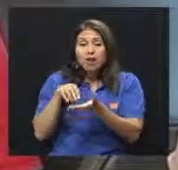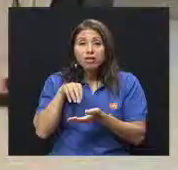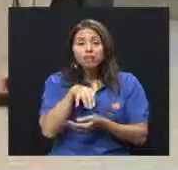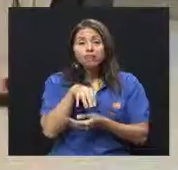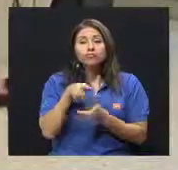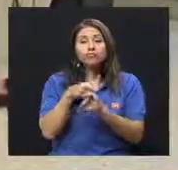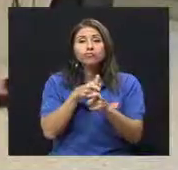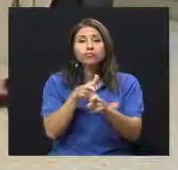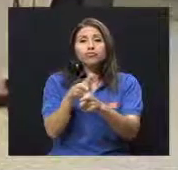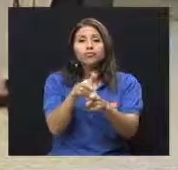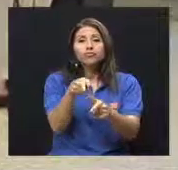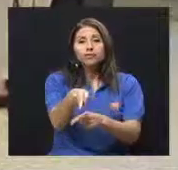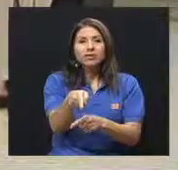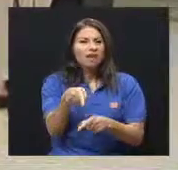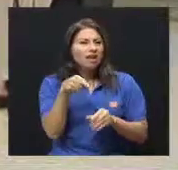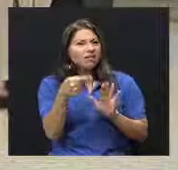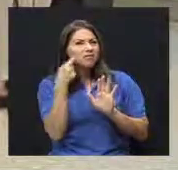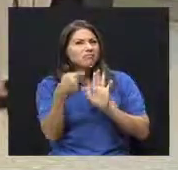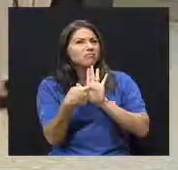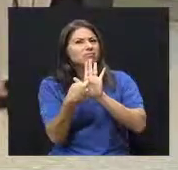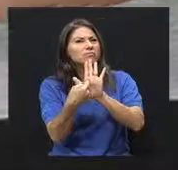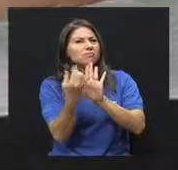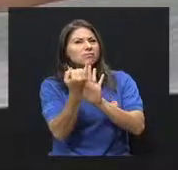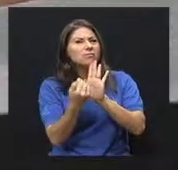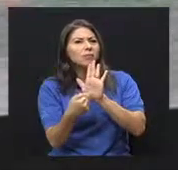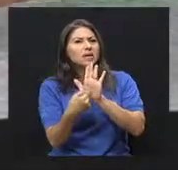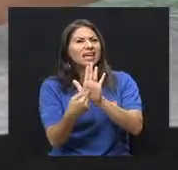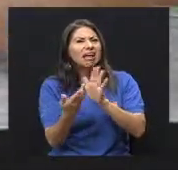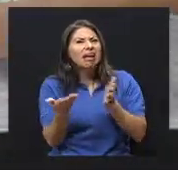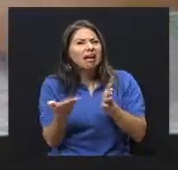Sí. ¿Y qué le hiciste aquí, Derek? ¿Esto qué es? ¿Cómo qué?